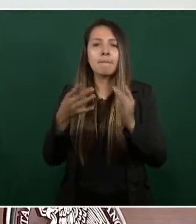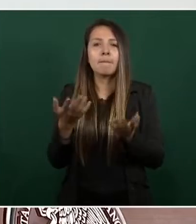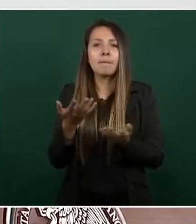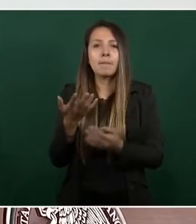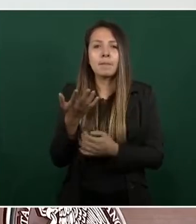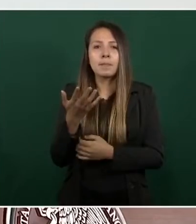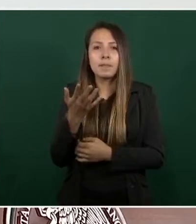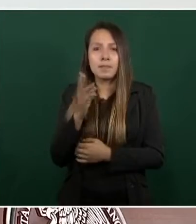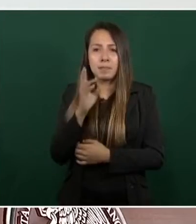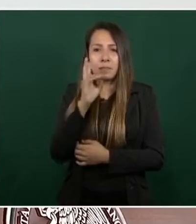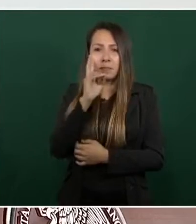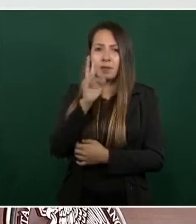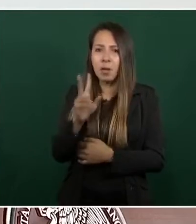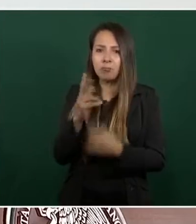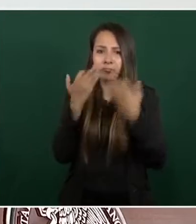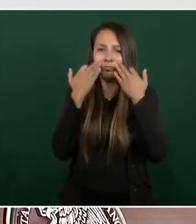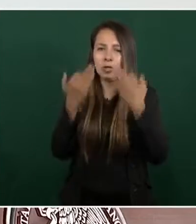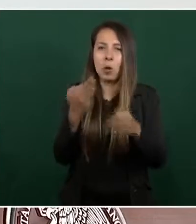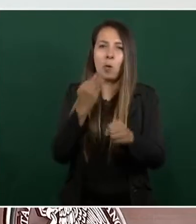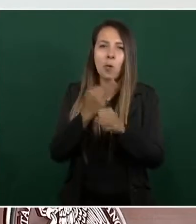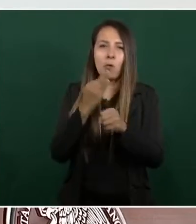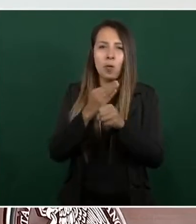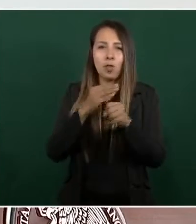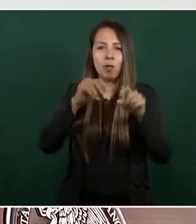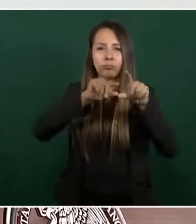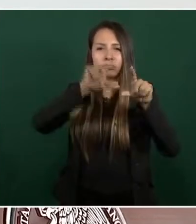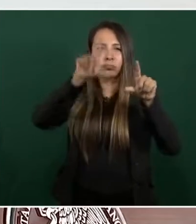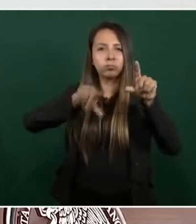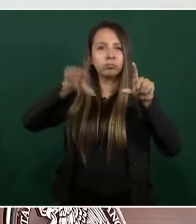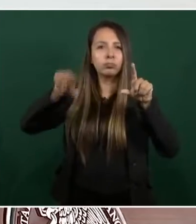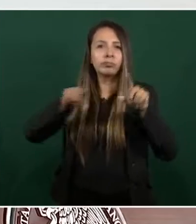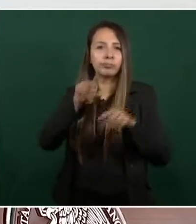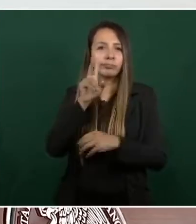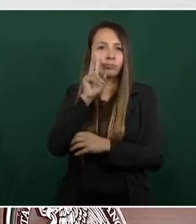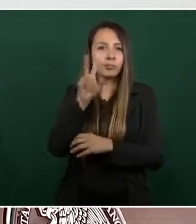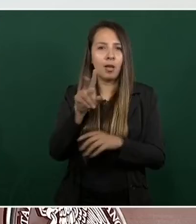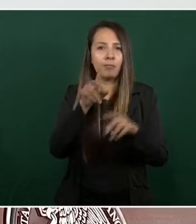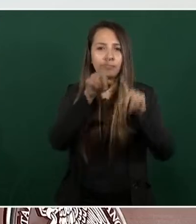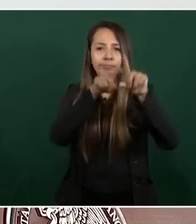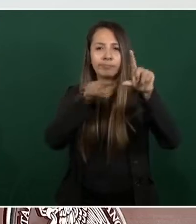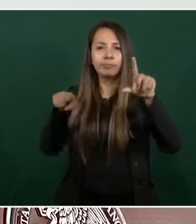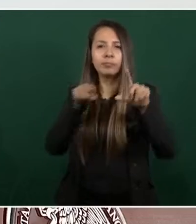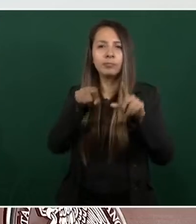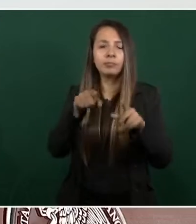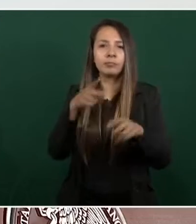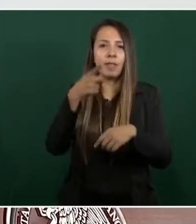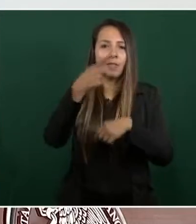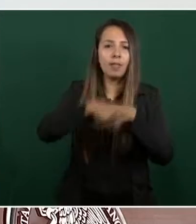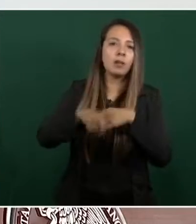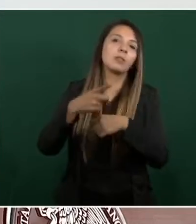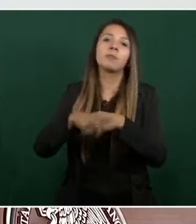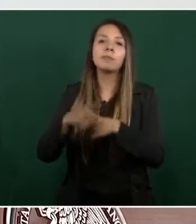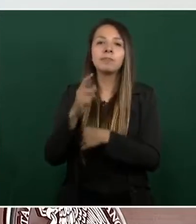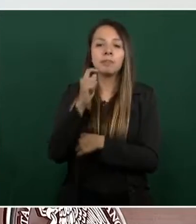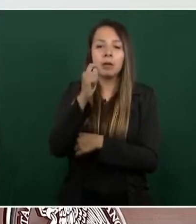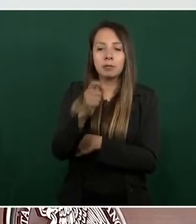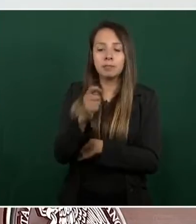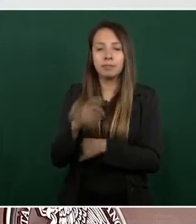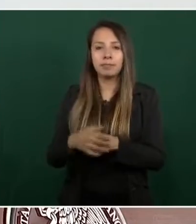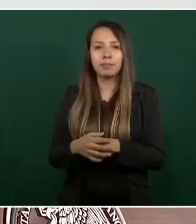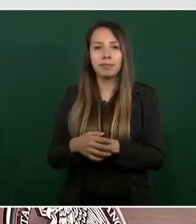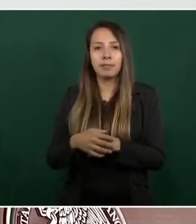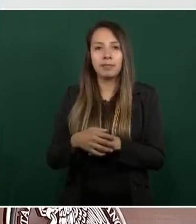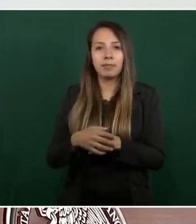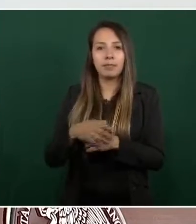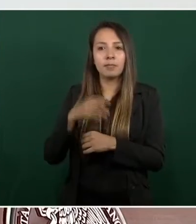que se ha hecho notar, y ahorita lo vamos a ver en las gráficas, en el comportamiento de los delitos, el liderazgo de